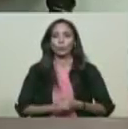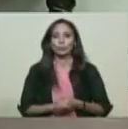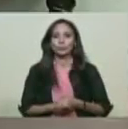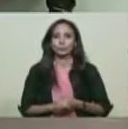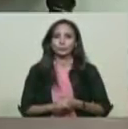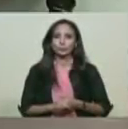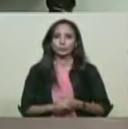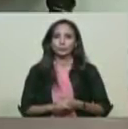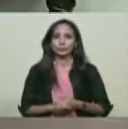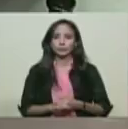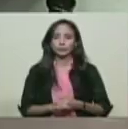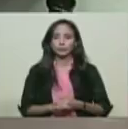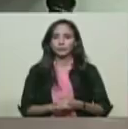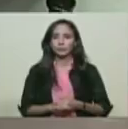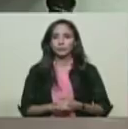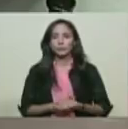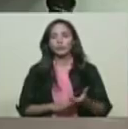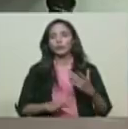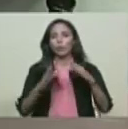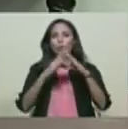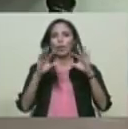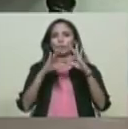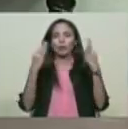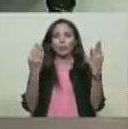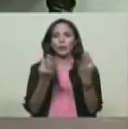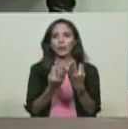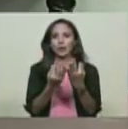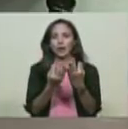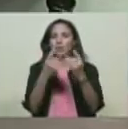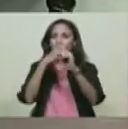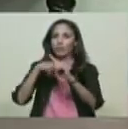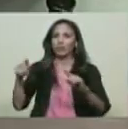Maduro Oduber, los dos apellidos. Son de origen